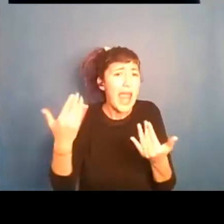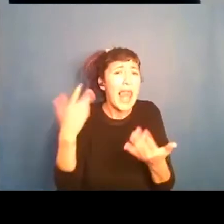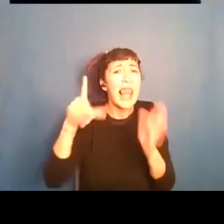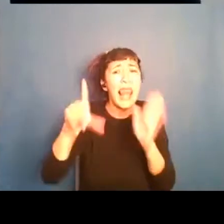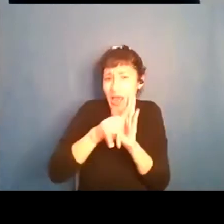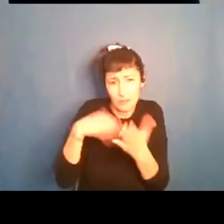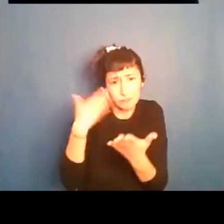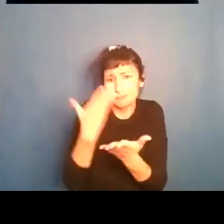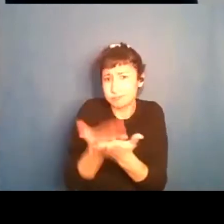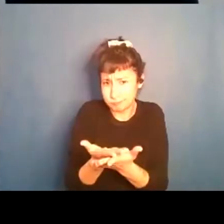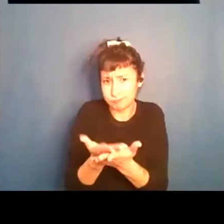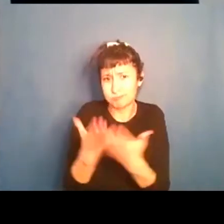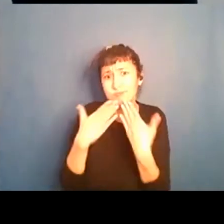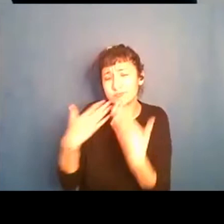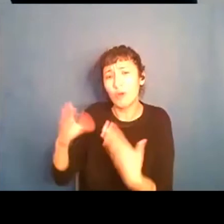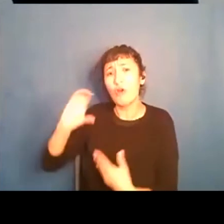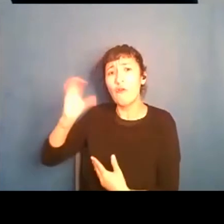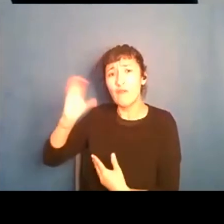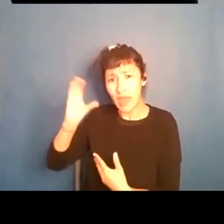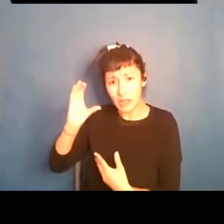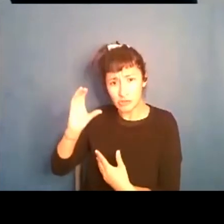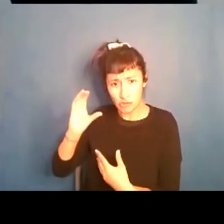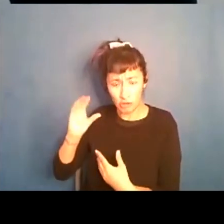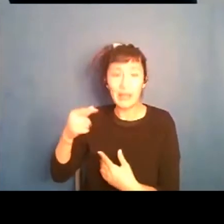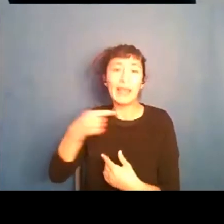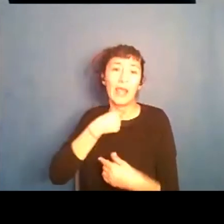de Confederación Argentina de Sordos, que quiero aclarar que